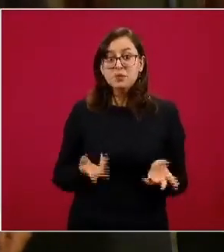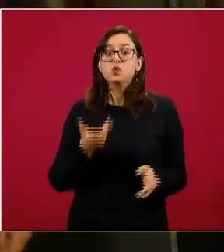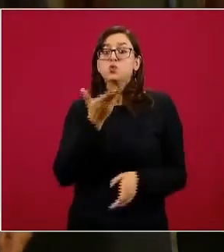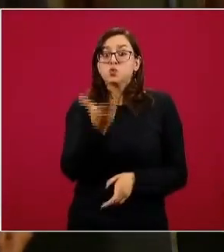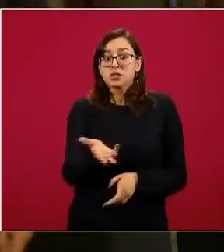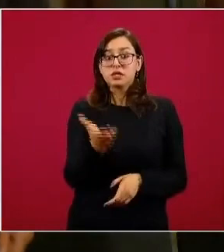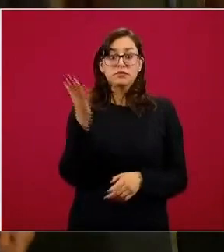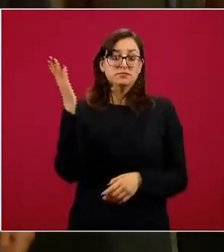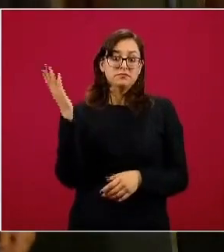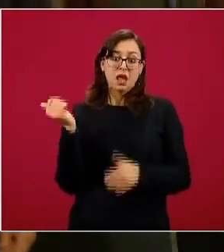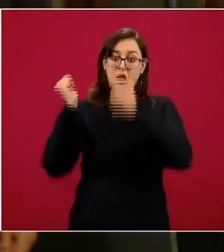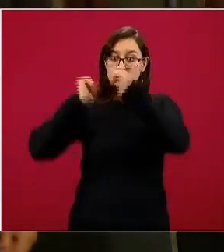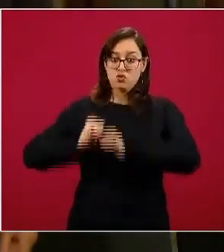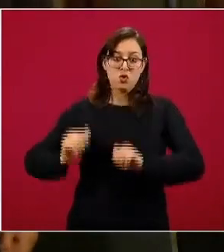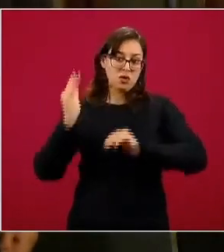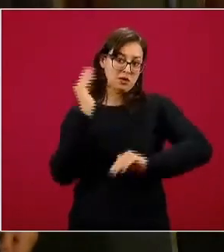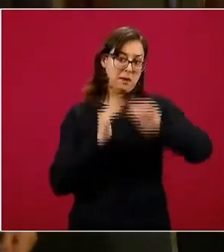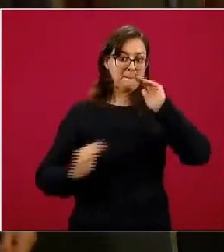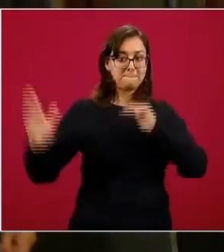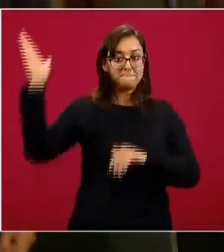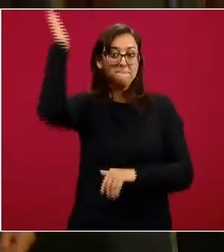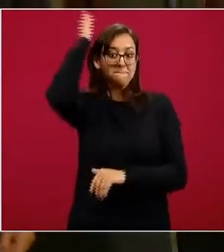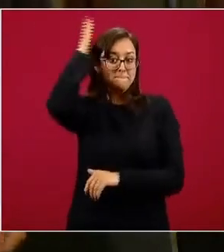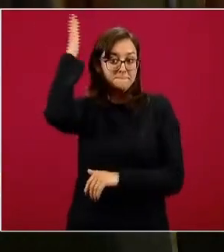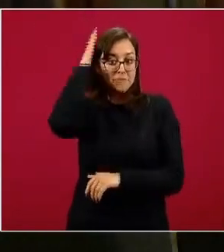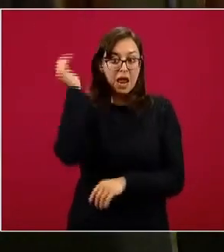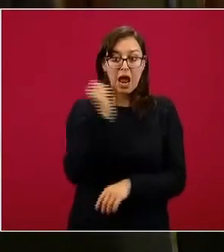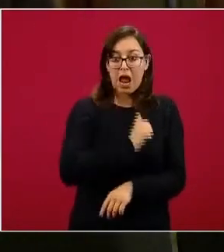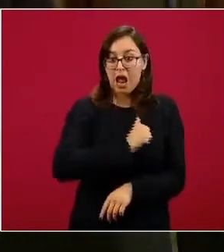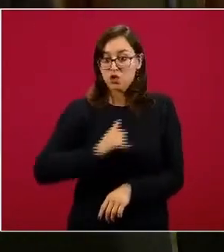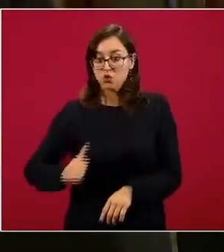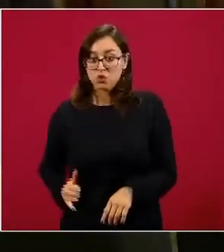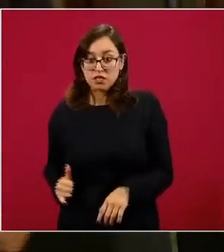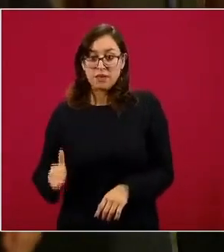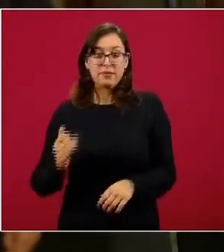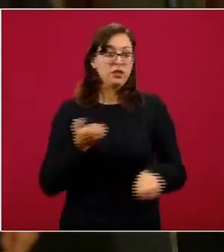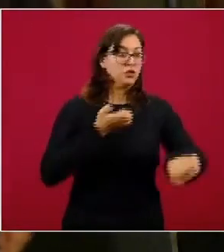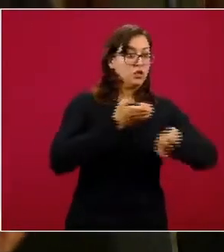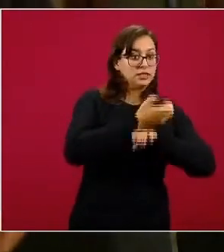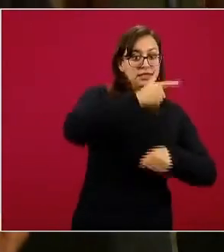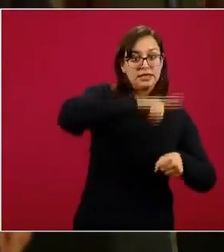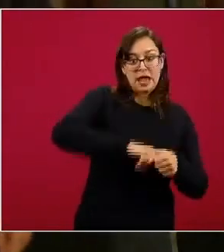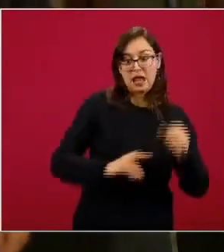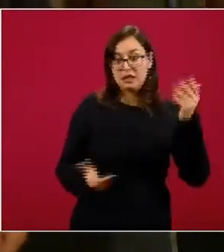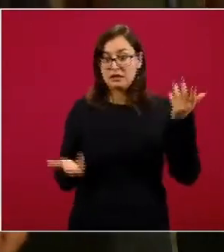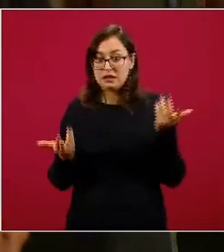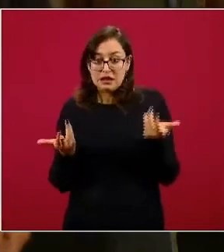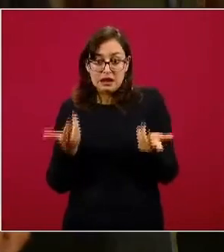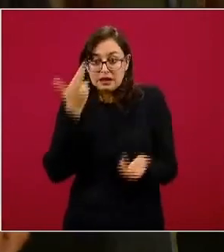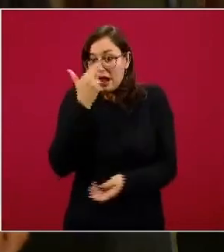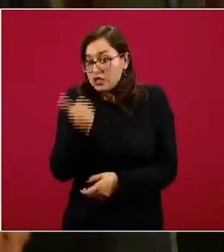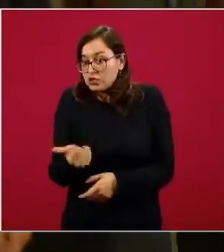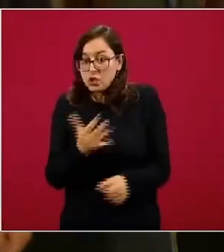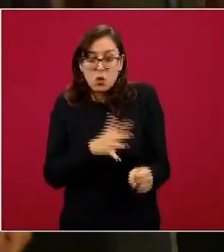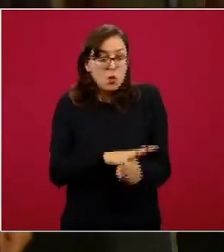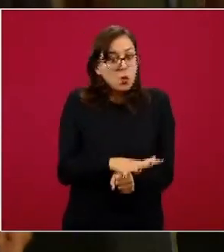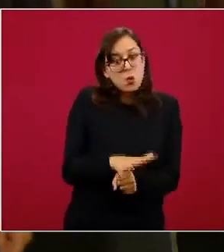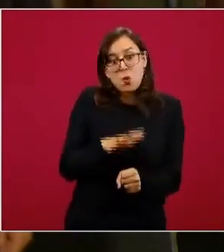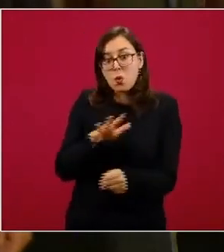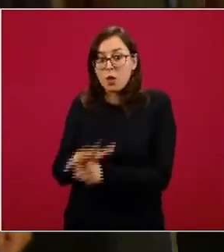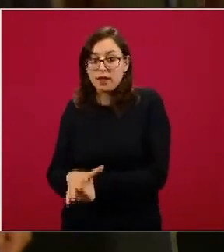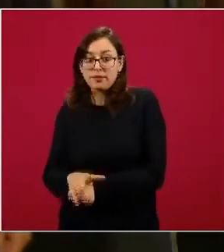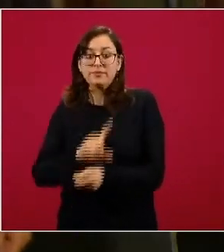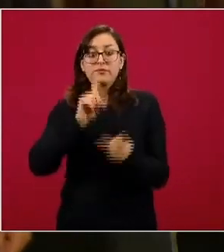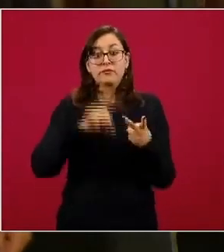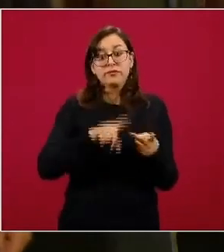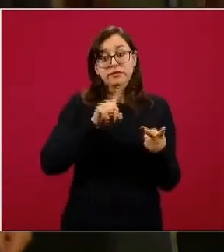ustedes como máxima autoridad sanitaria? ¿Tiene razón el ayuntamiento? ¿Tiene razón el Estado? Y la otra pregunta, porque me llamó la atención lo de Durango